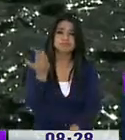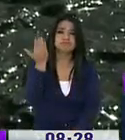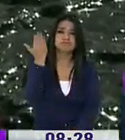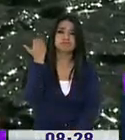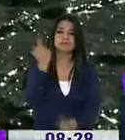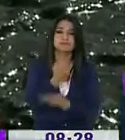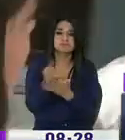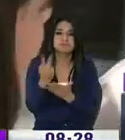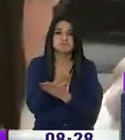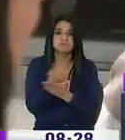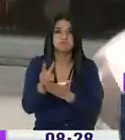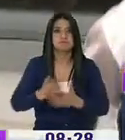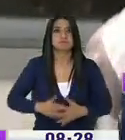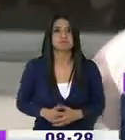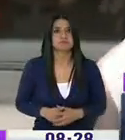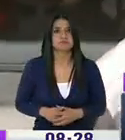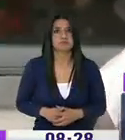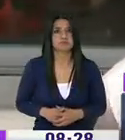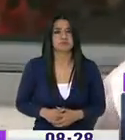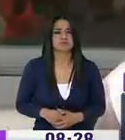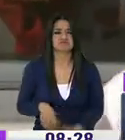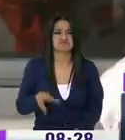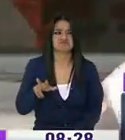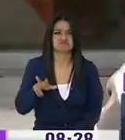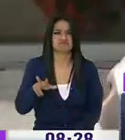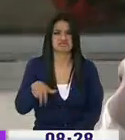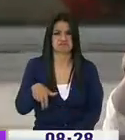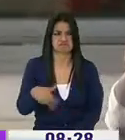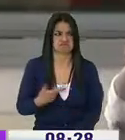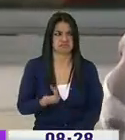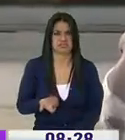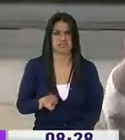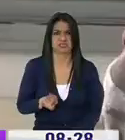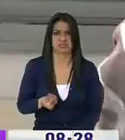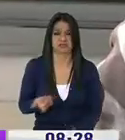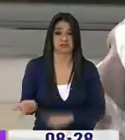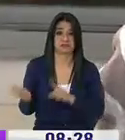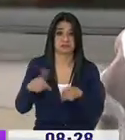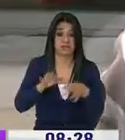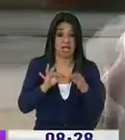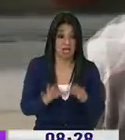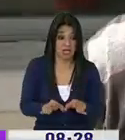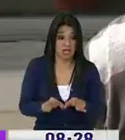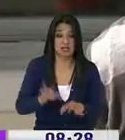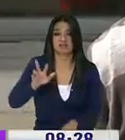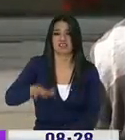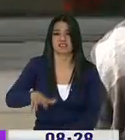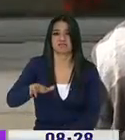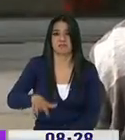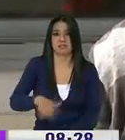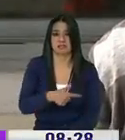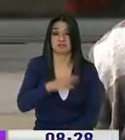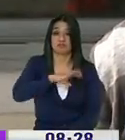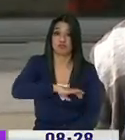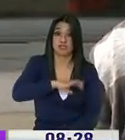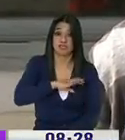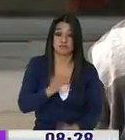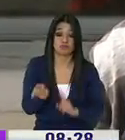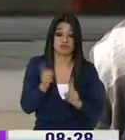varias semanas. Unos 3 meses está ahí. Lo que vinieron a arreglar, 3 meses. El municipio viene